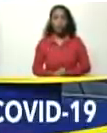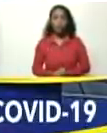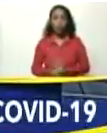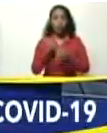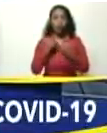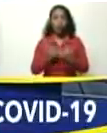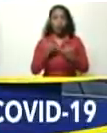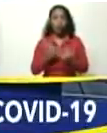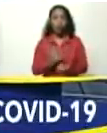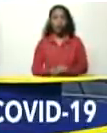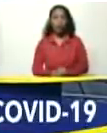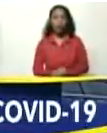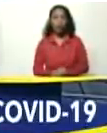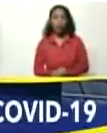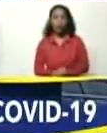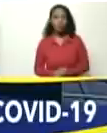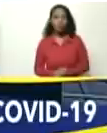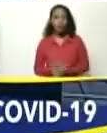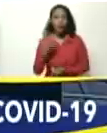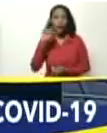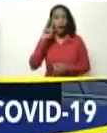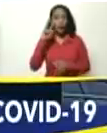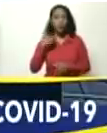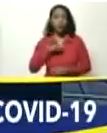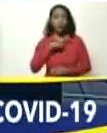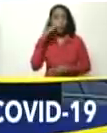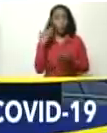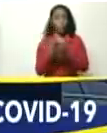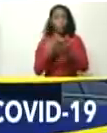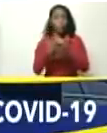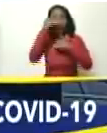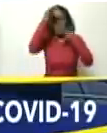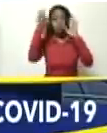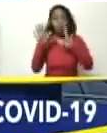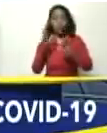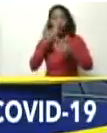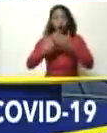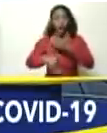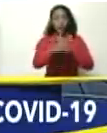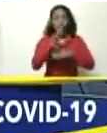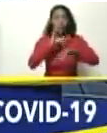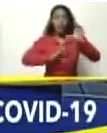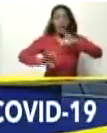Ahora, hay que estar pendiente de los avances científicos.